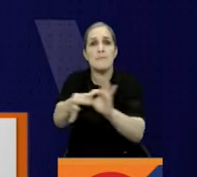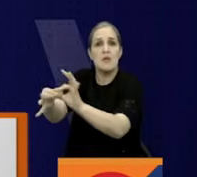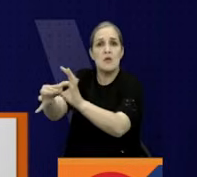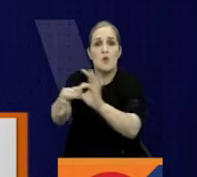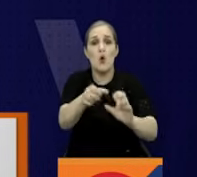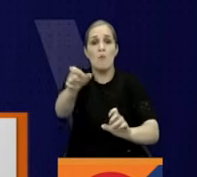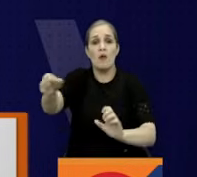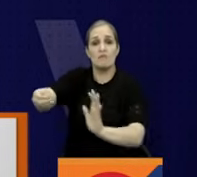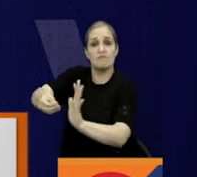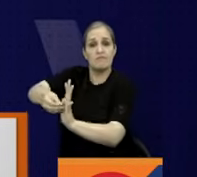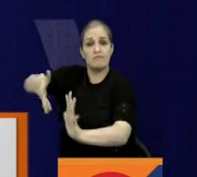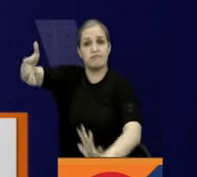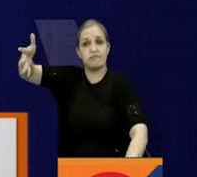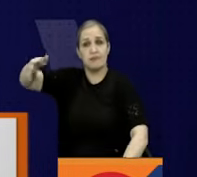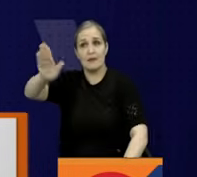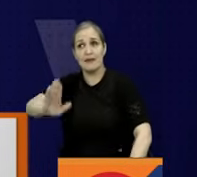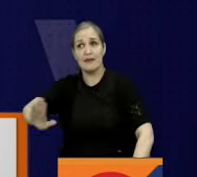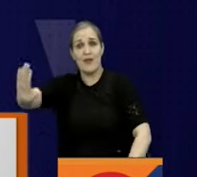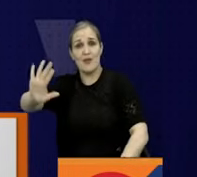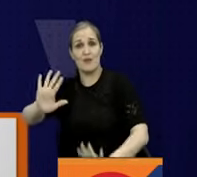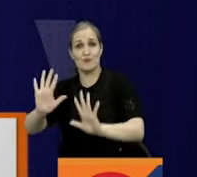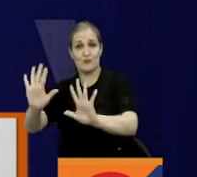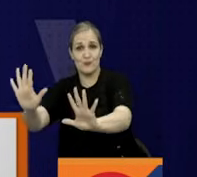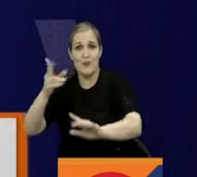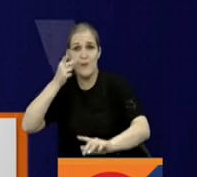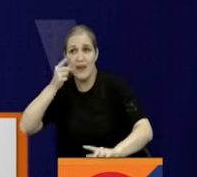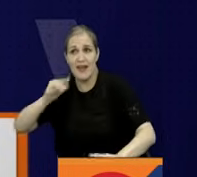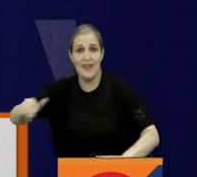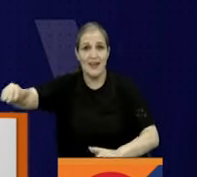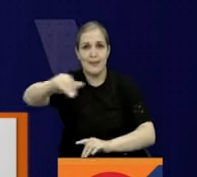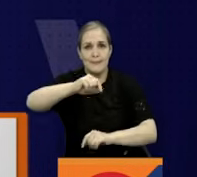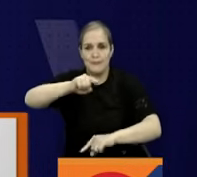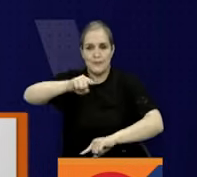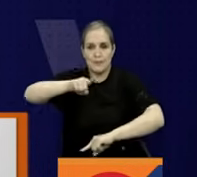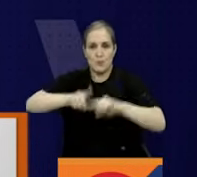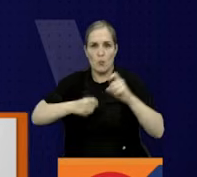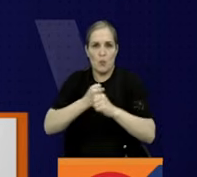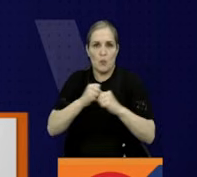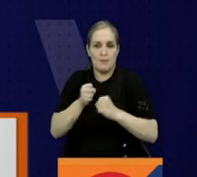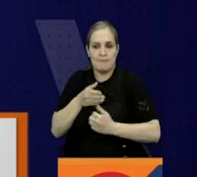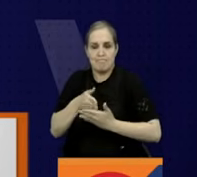prestante de la región que imposibilitan las investigaciones, cierro comillas.